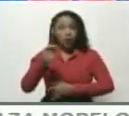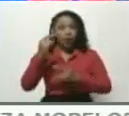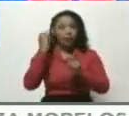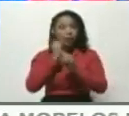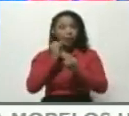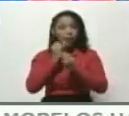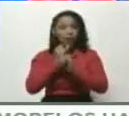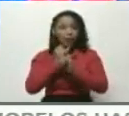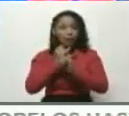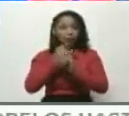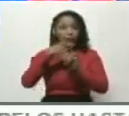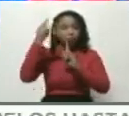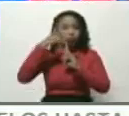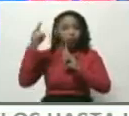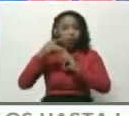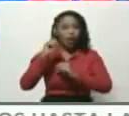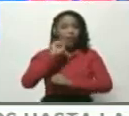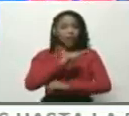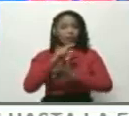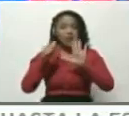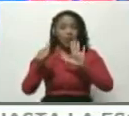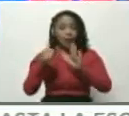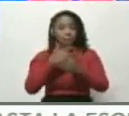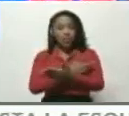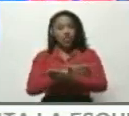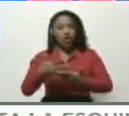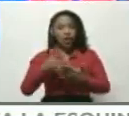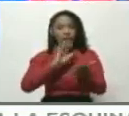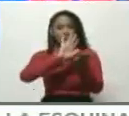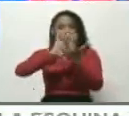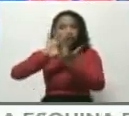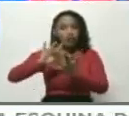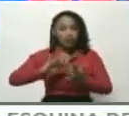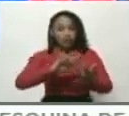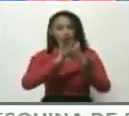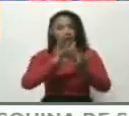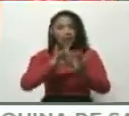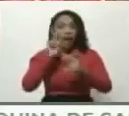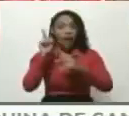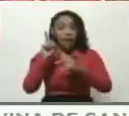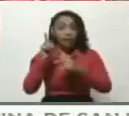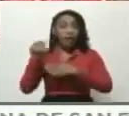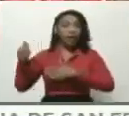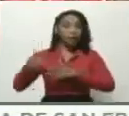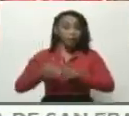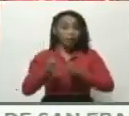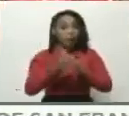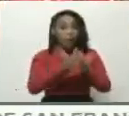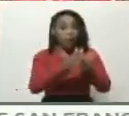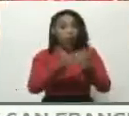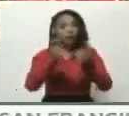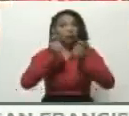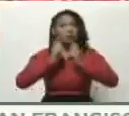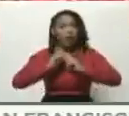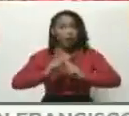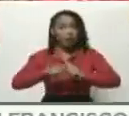plataforma. 16 millones de interacciones. Se trata de canalizar, se trata